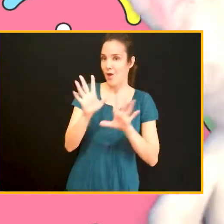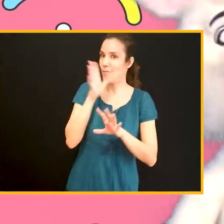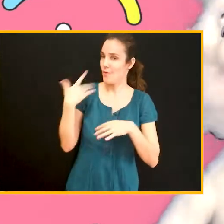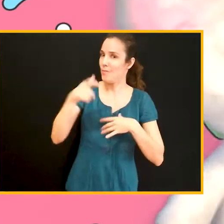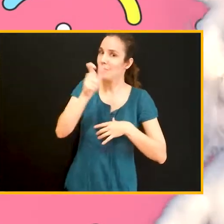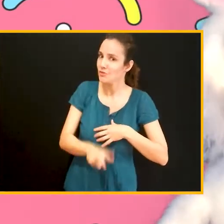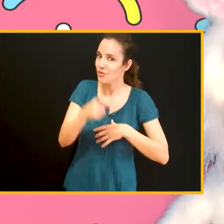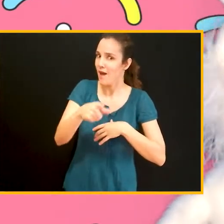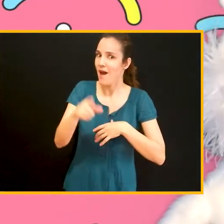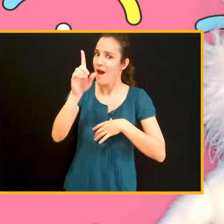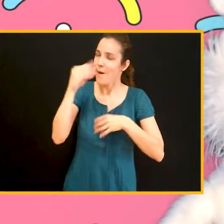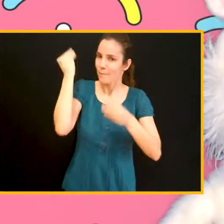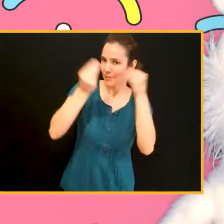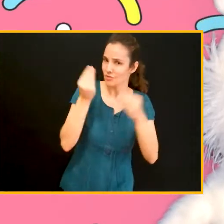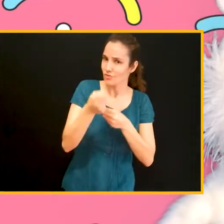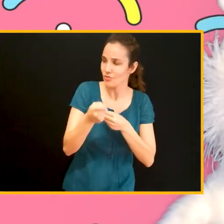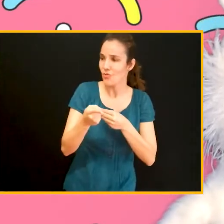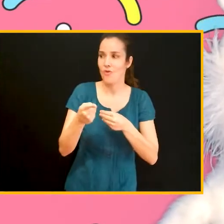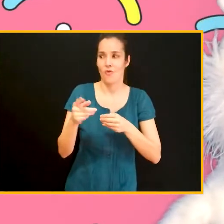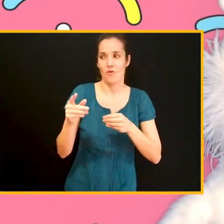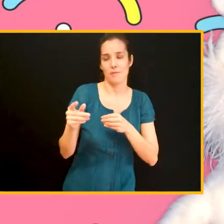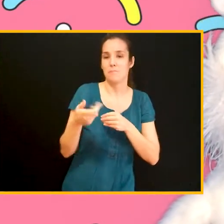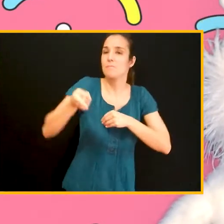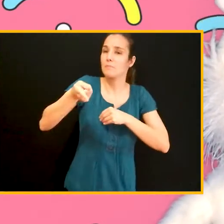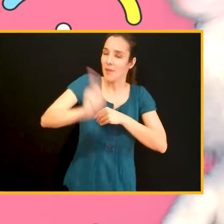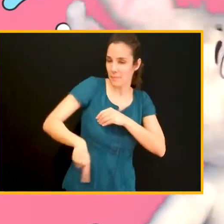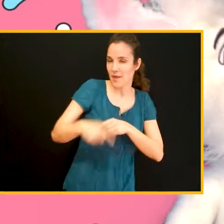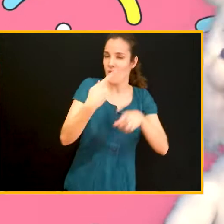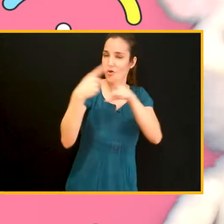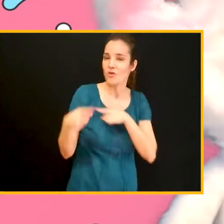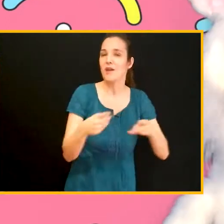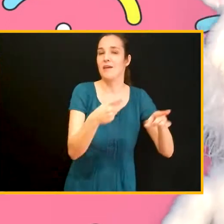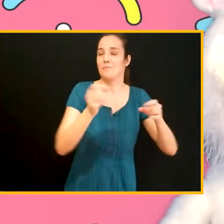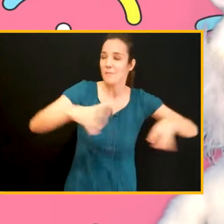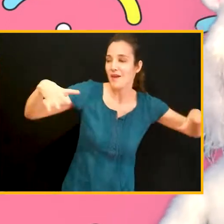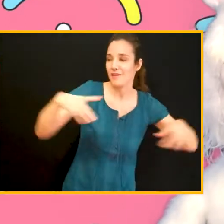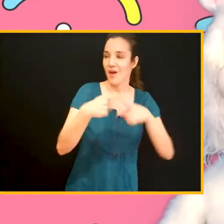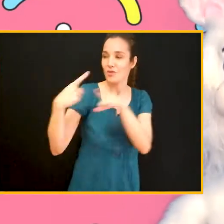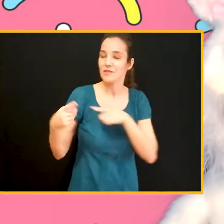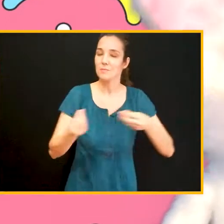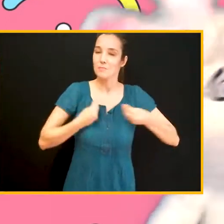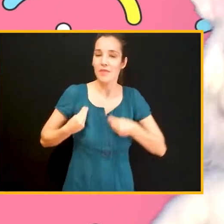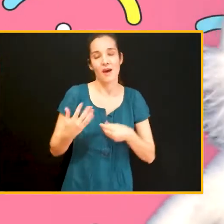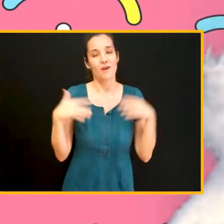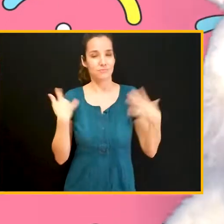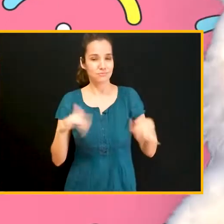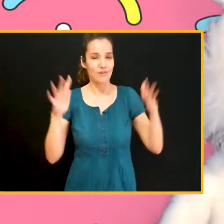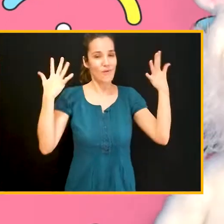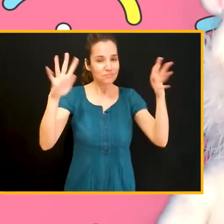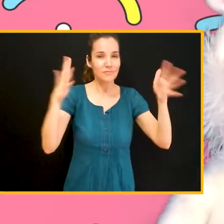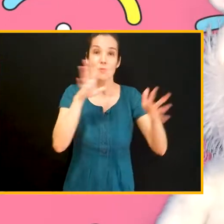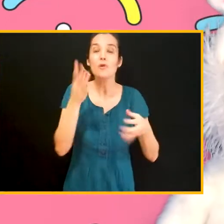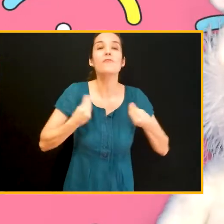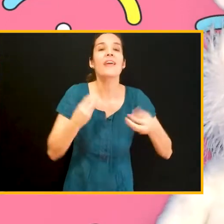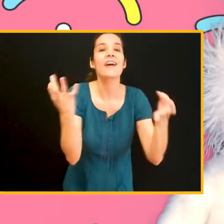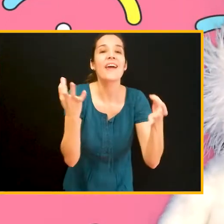ole, el que pensó eso y la mayoría de las cosas de la magia y de la vida también, pues sí, porque la vida es magia. Así